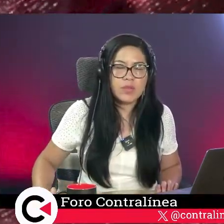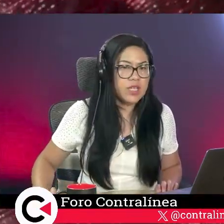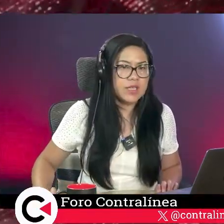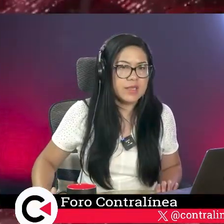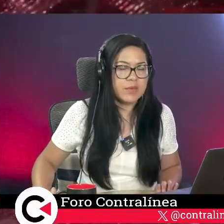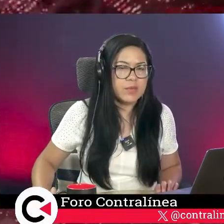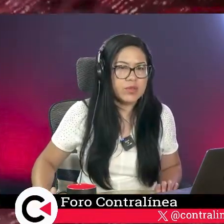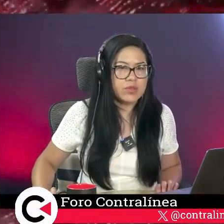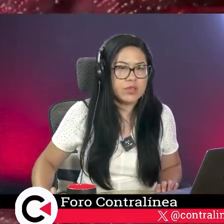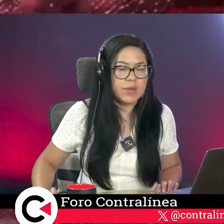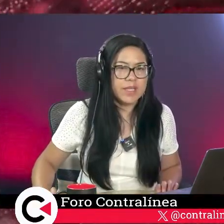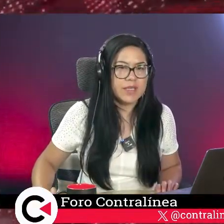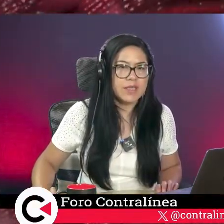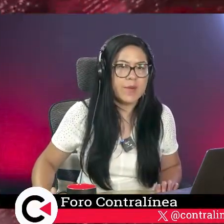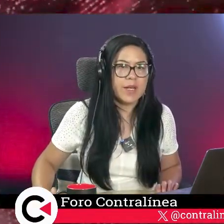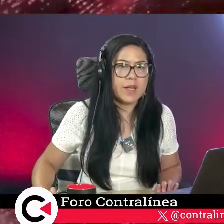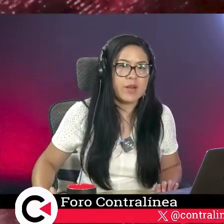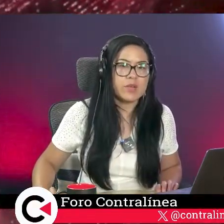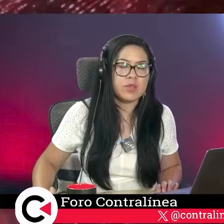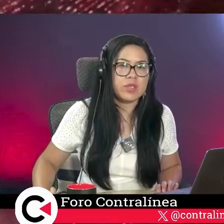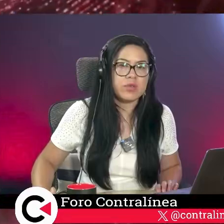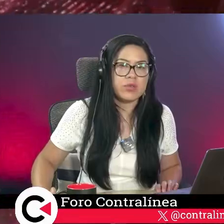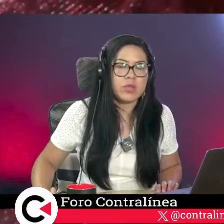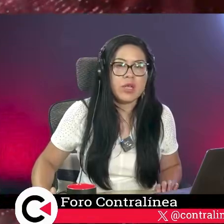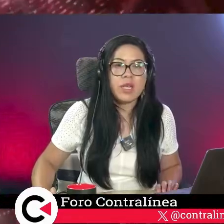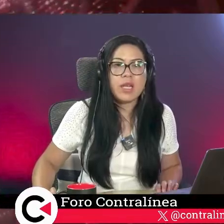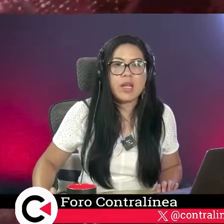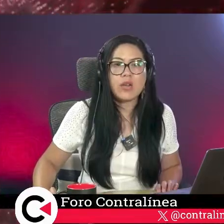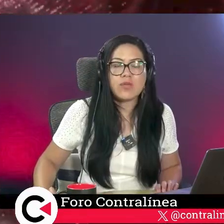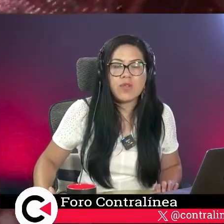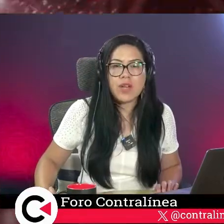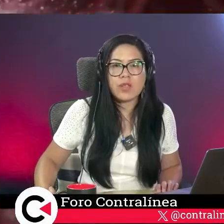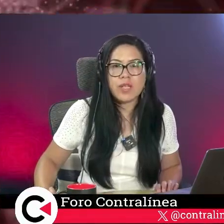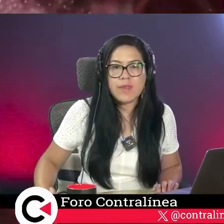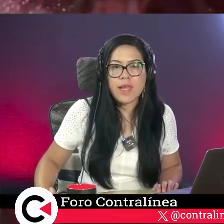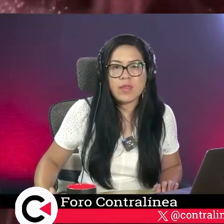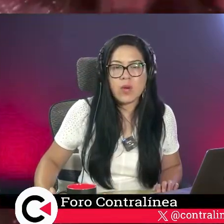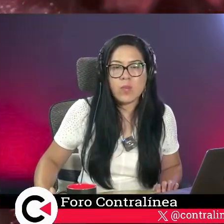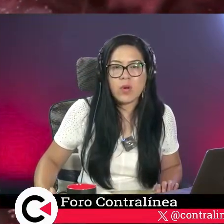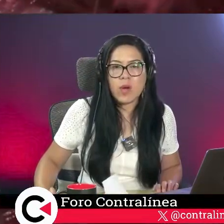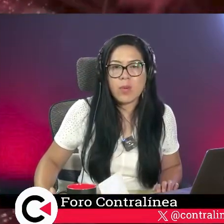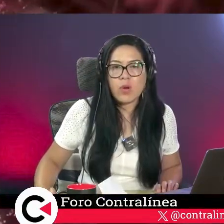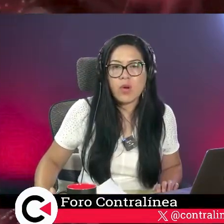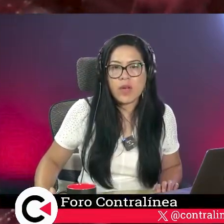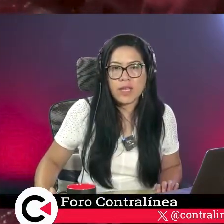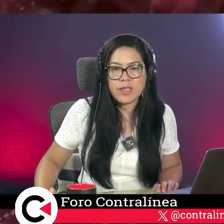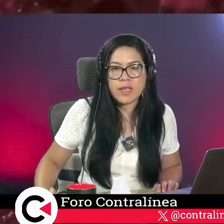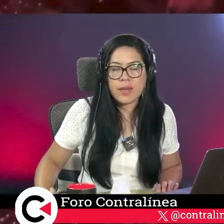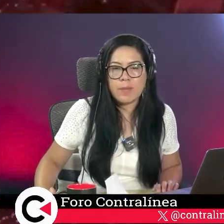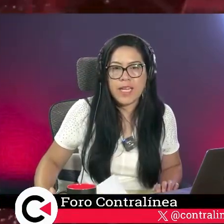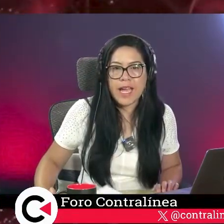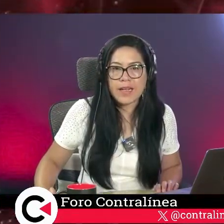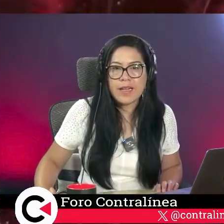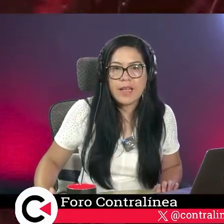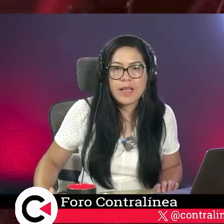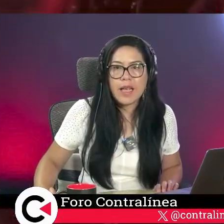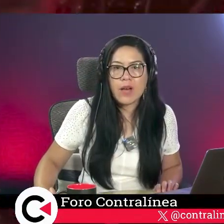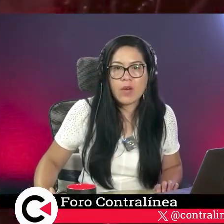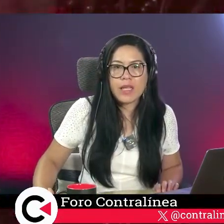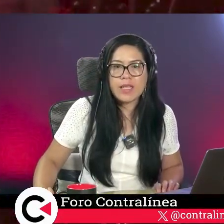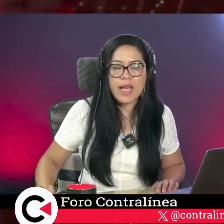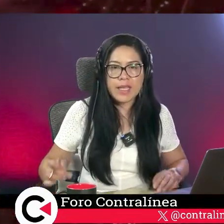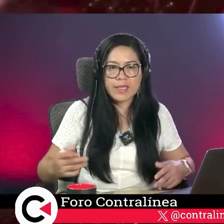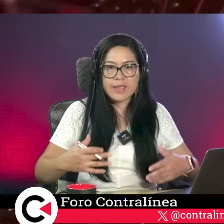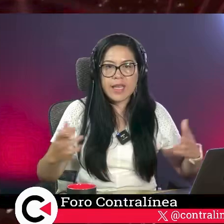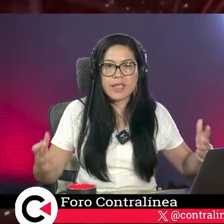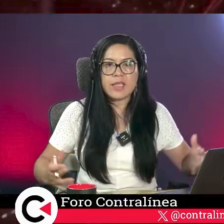que muchos temas estaban en la Constitución y los fueron quitando poco a poco. Ese PRIAN que